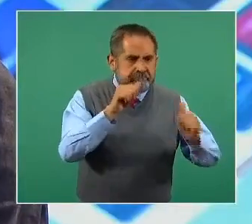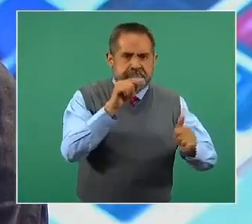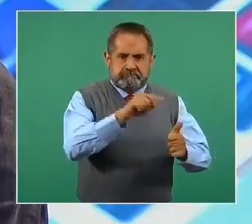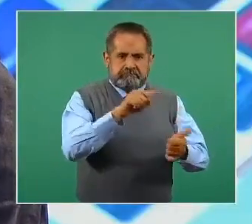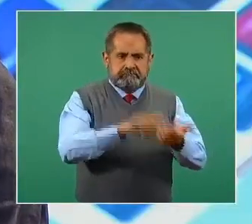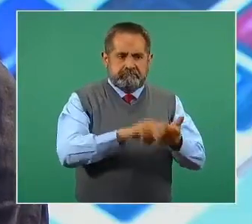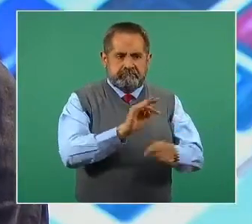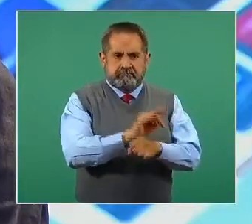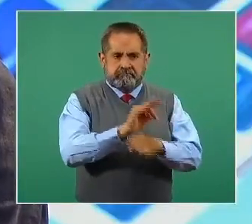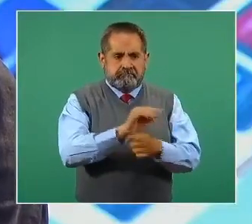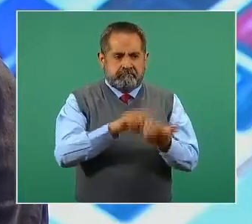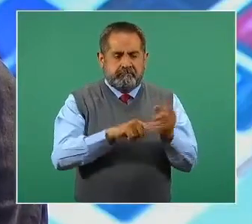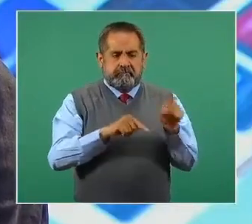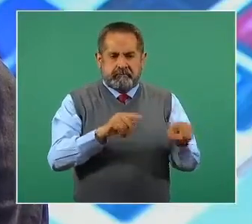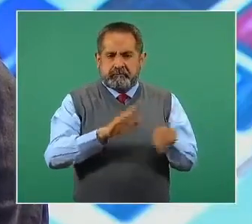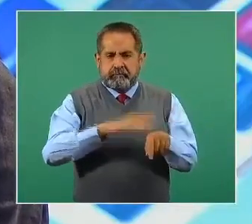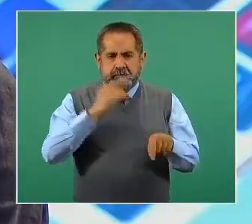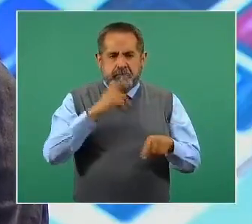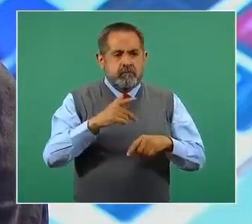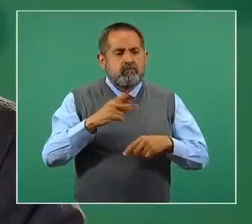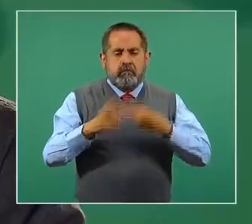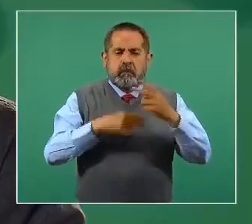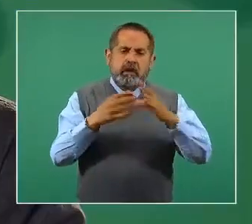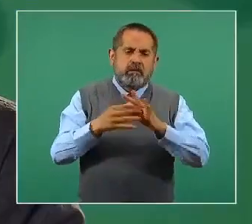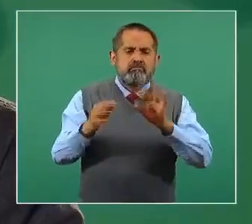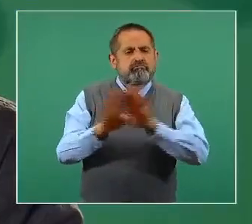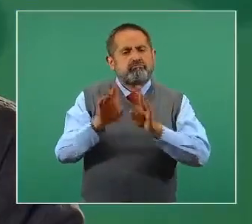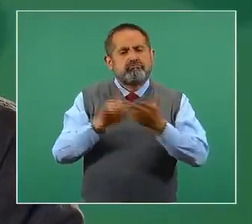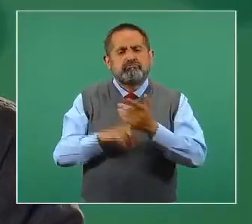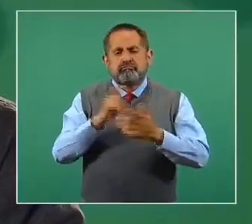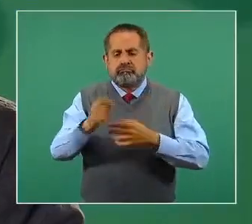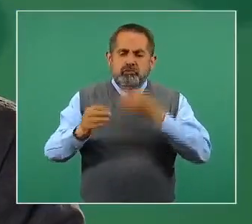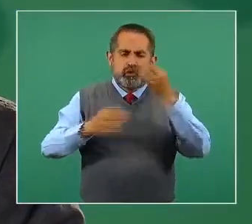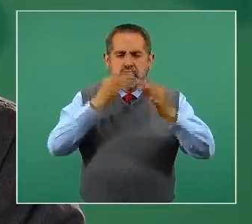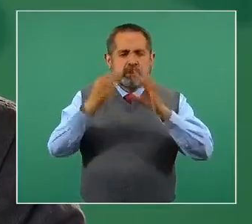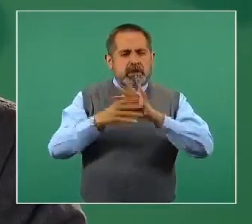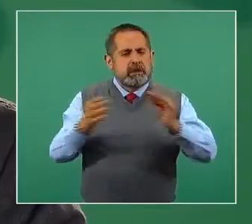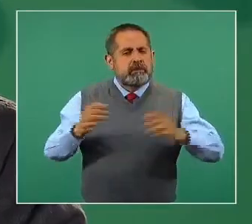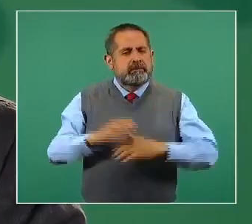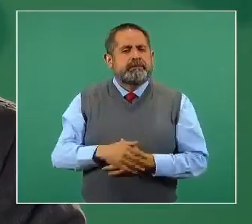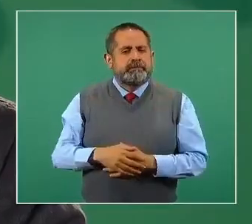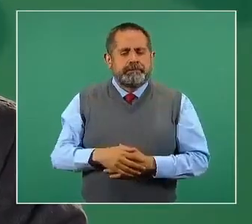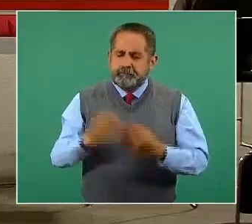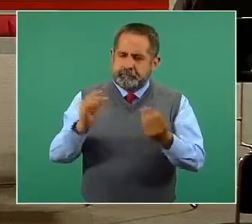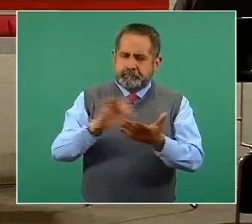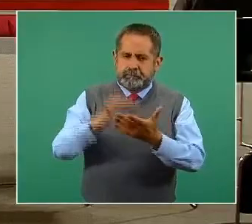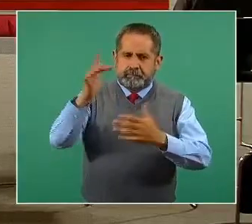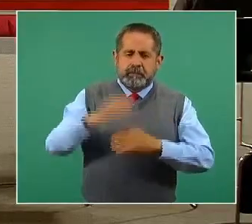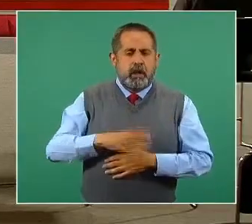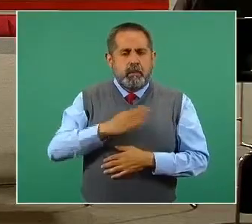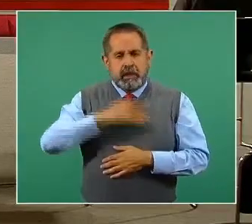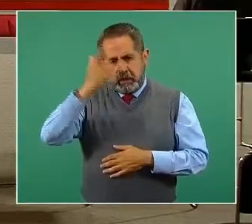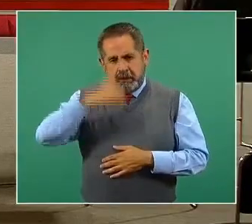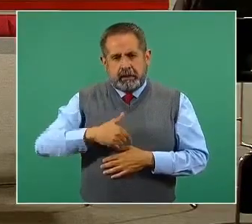necesidad de protección, y comentaremos en general estas noticias positivas. Muchas